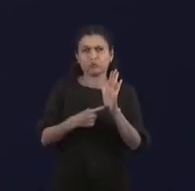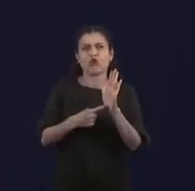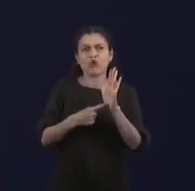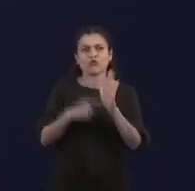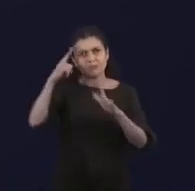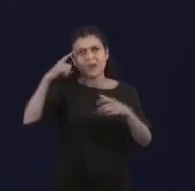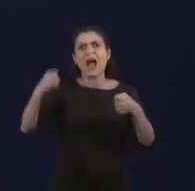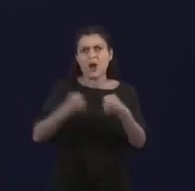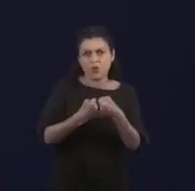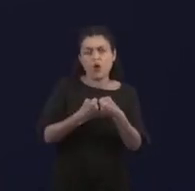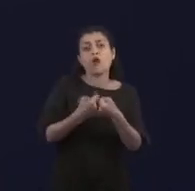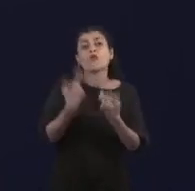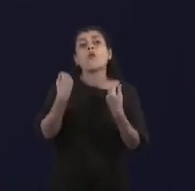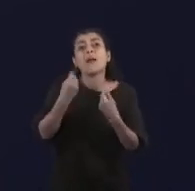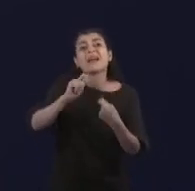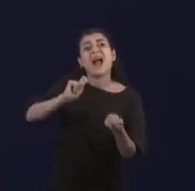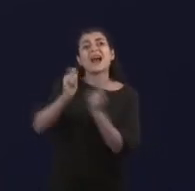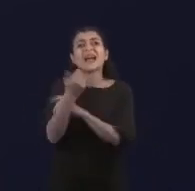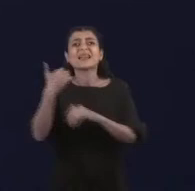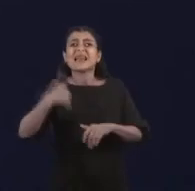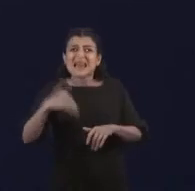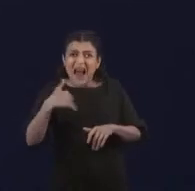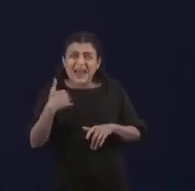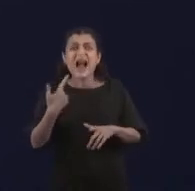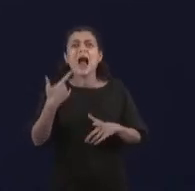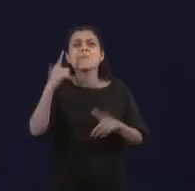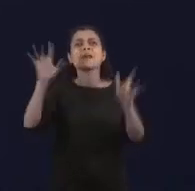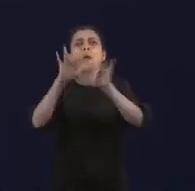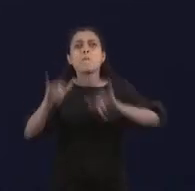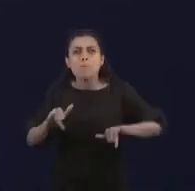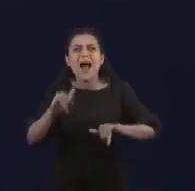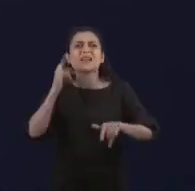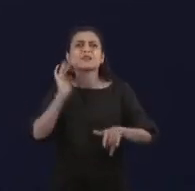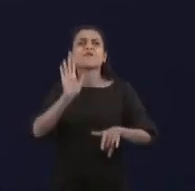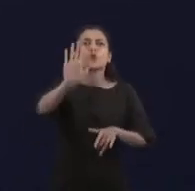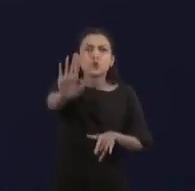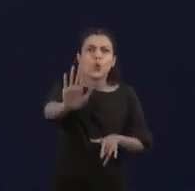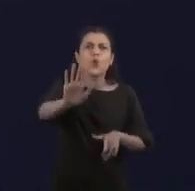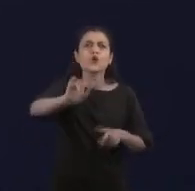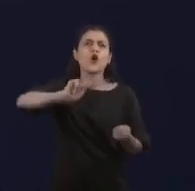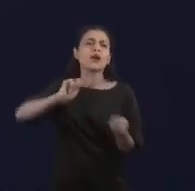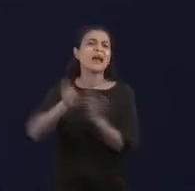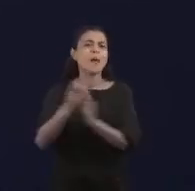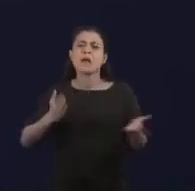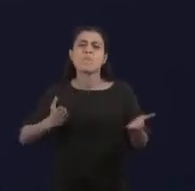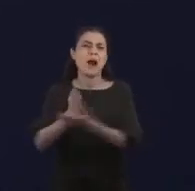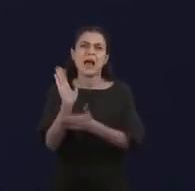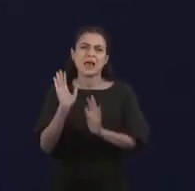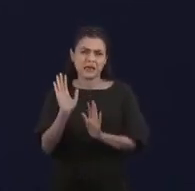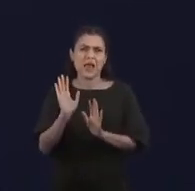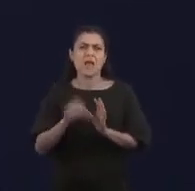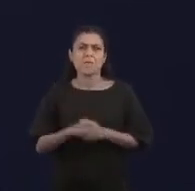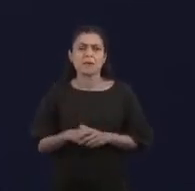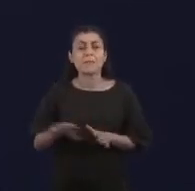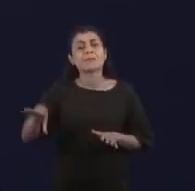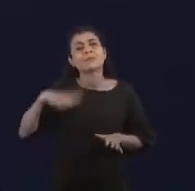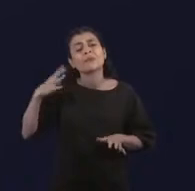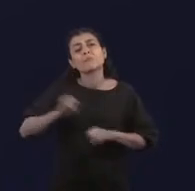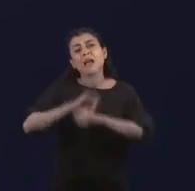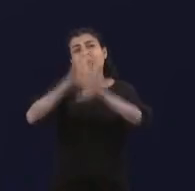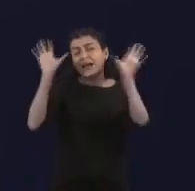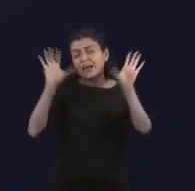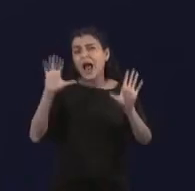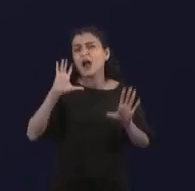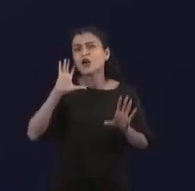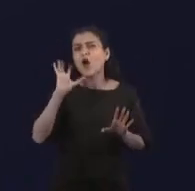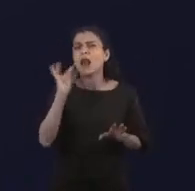país vuelva a ser una tierra de sentido común, paz y prosperidad. Alguna aclaración adicional, más allá de que después les voy